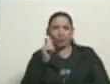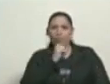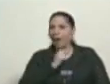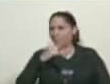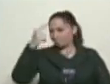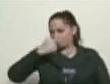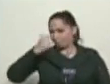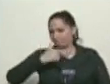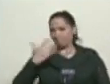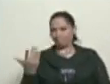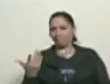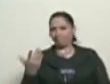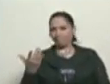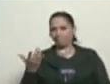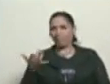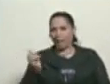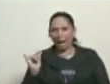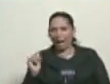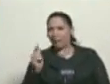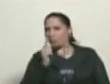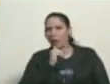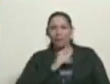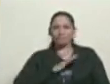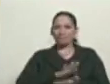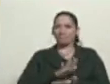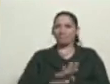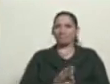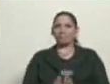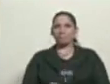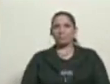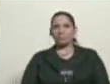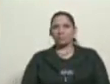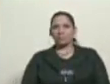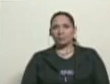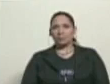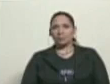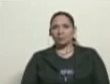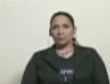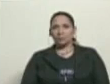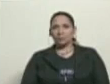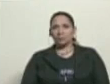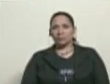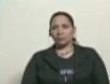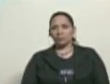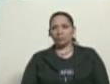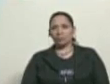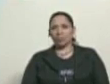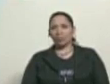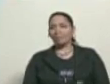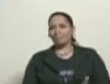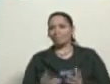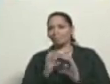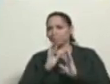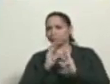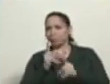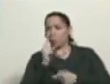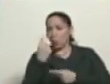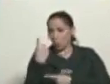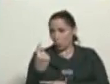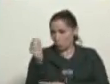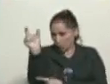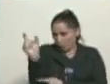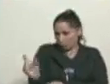que reviste intolerancia. Nos cuenta una de los oficiales, que estuvo